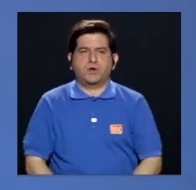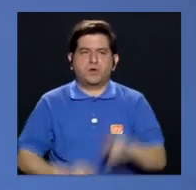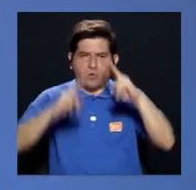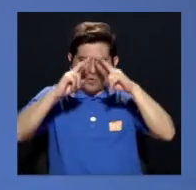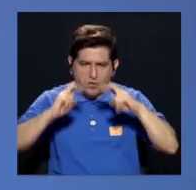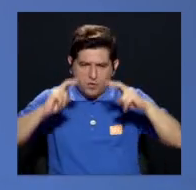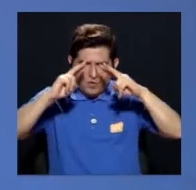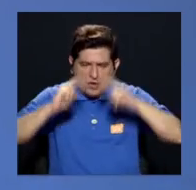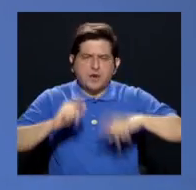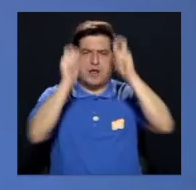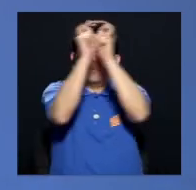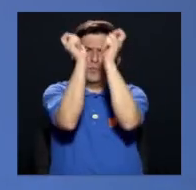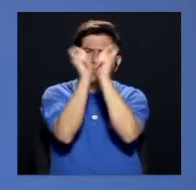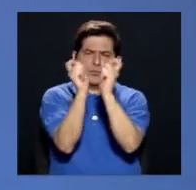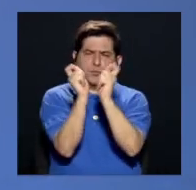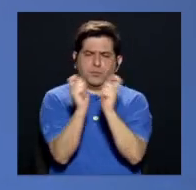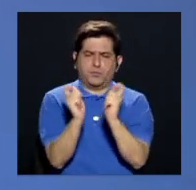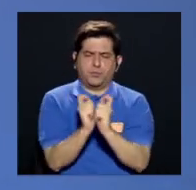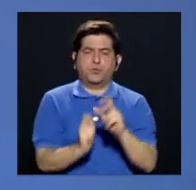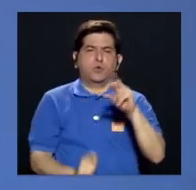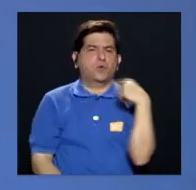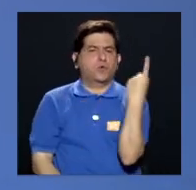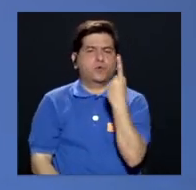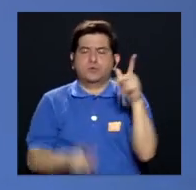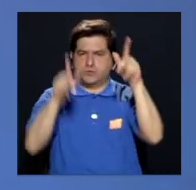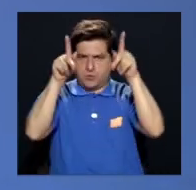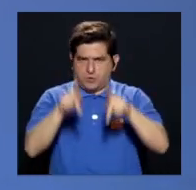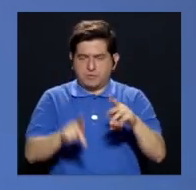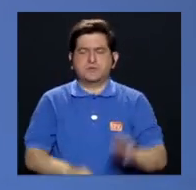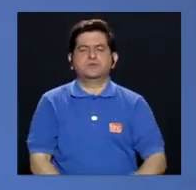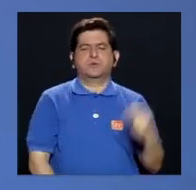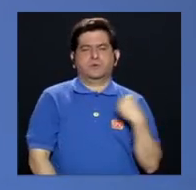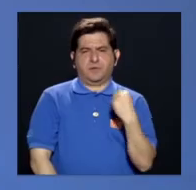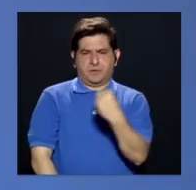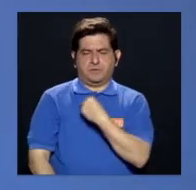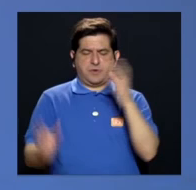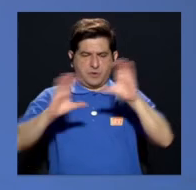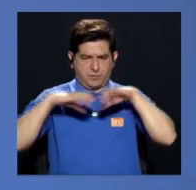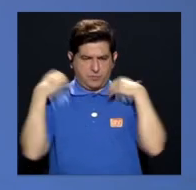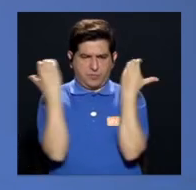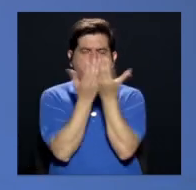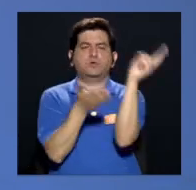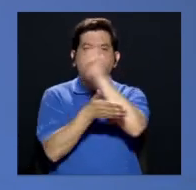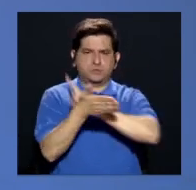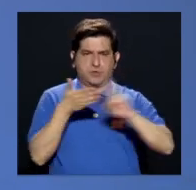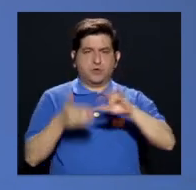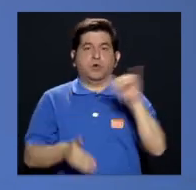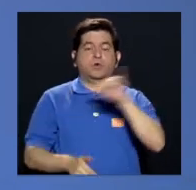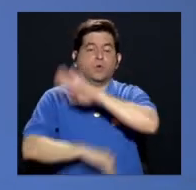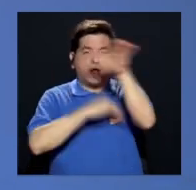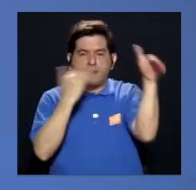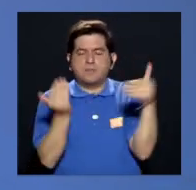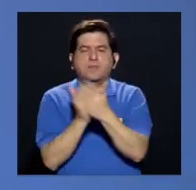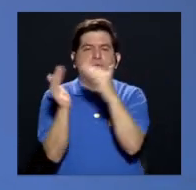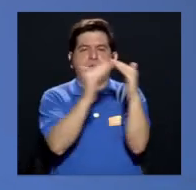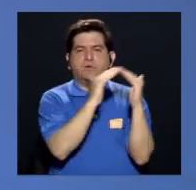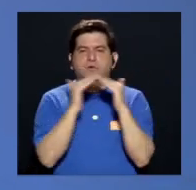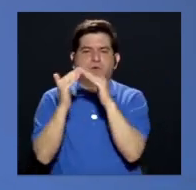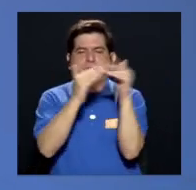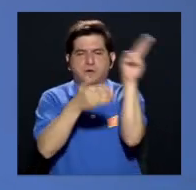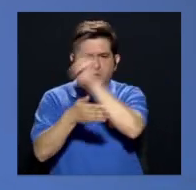un análisis detallado, no solamente las personas que conformamos el Consejo Universitario, sino toda la